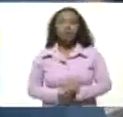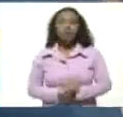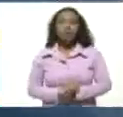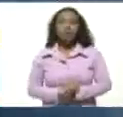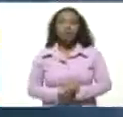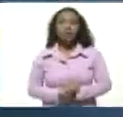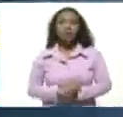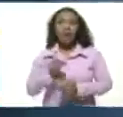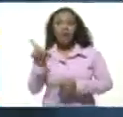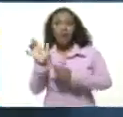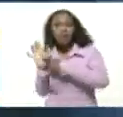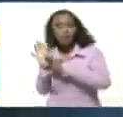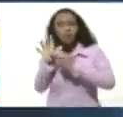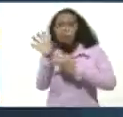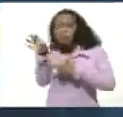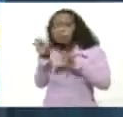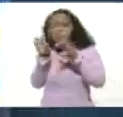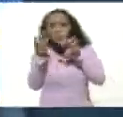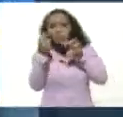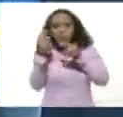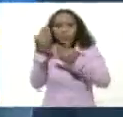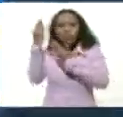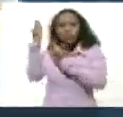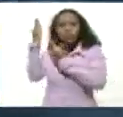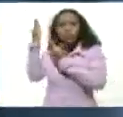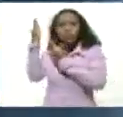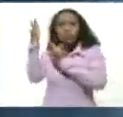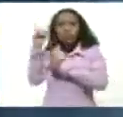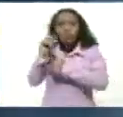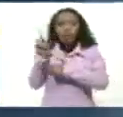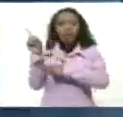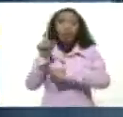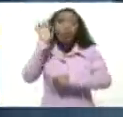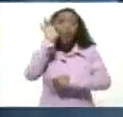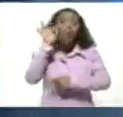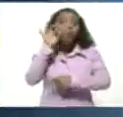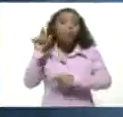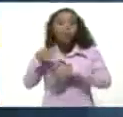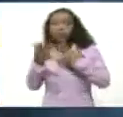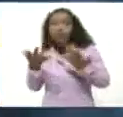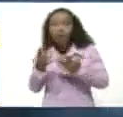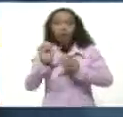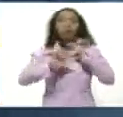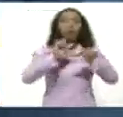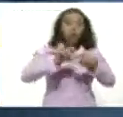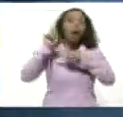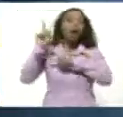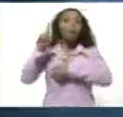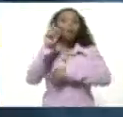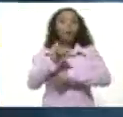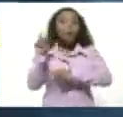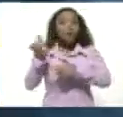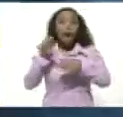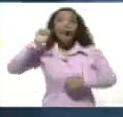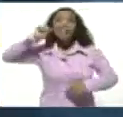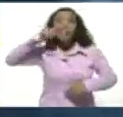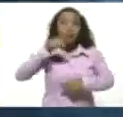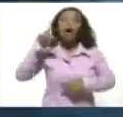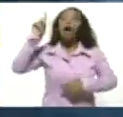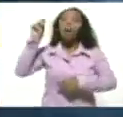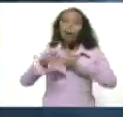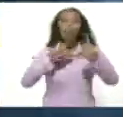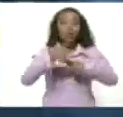¿Y estos aguacates? También. Ah, ¿y estos tomates? Allá. También se producen allá. ¿Y esta zanahoria? También se